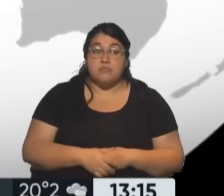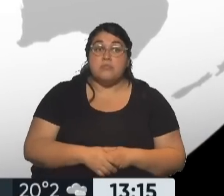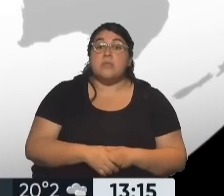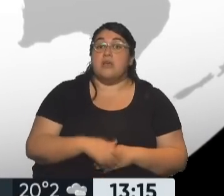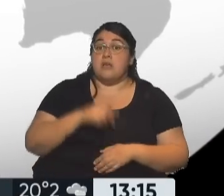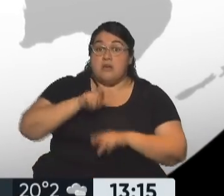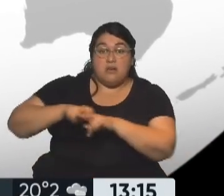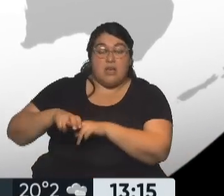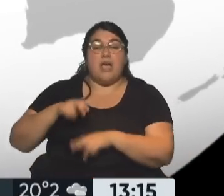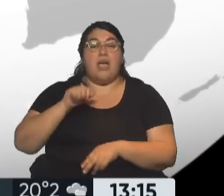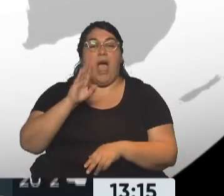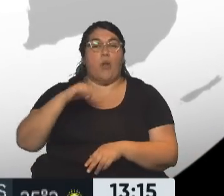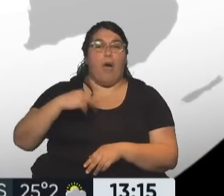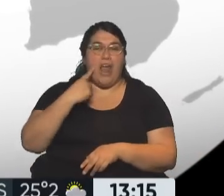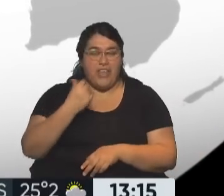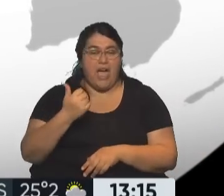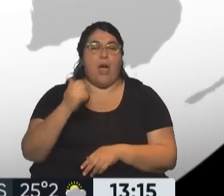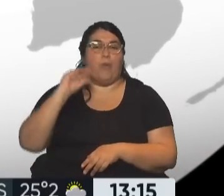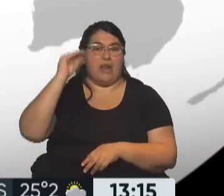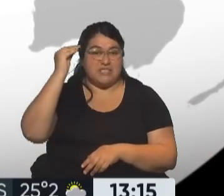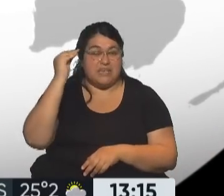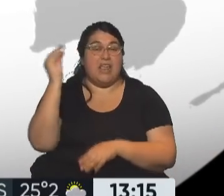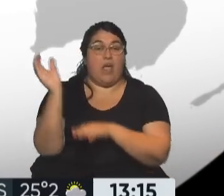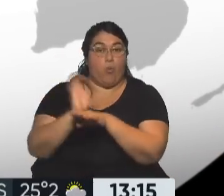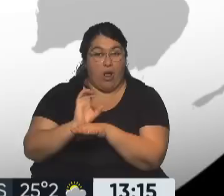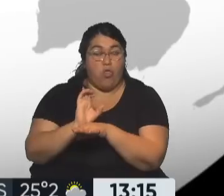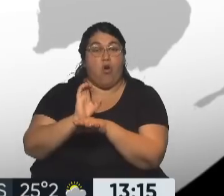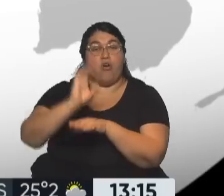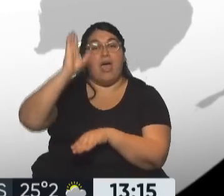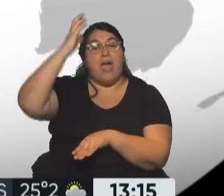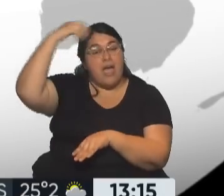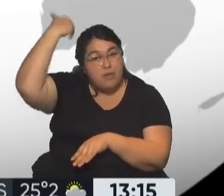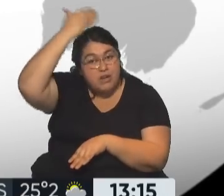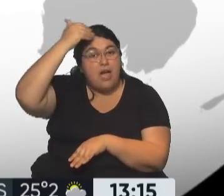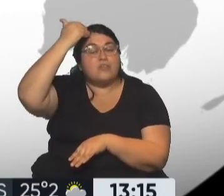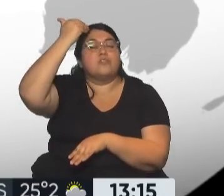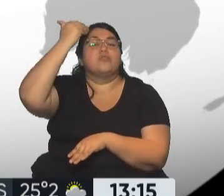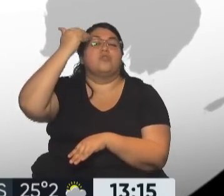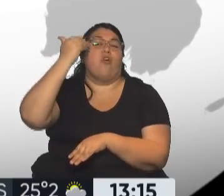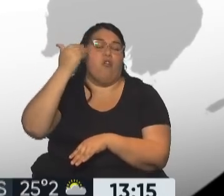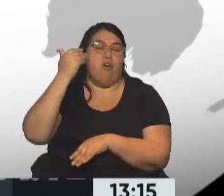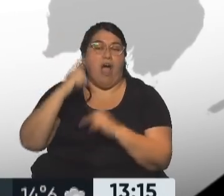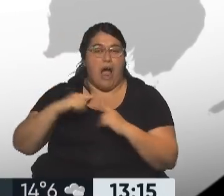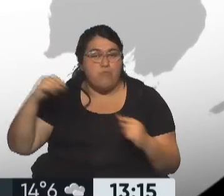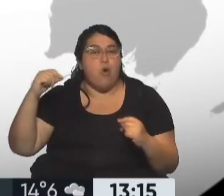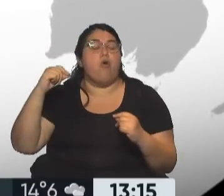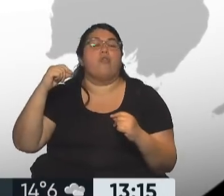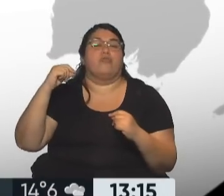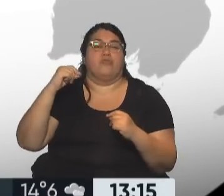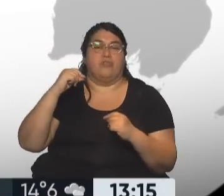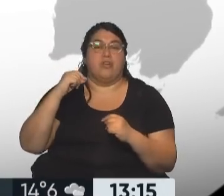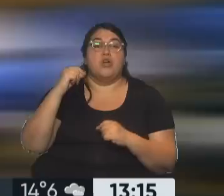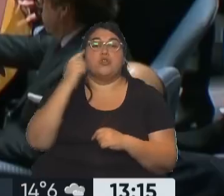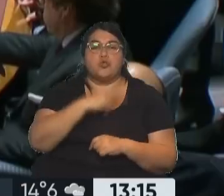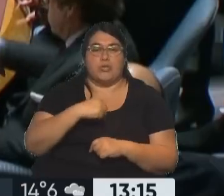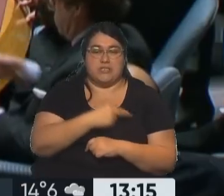son Albania, el propio Brasil, Ecuador, Emiratos Árabes Unidos, Gabón, Ghana, Japón, Malta, Mozambique y